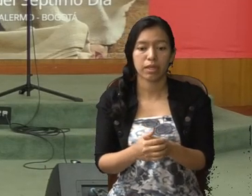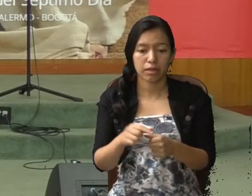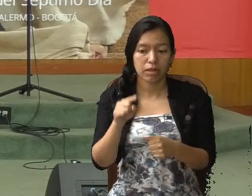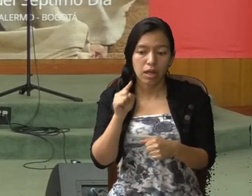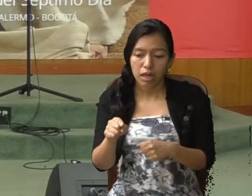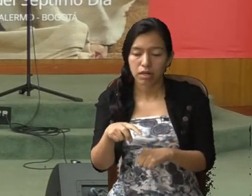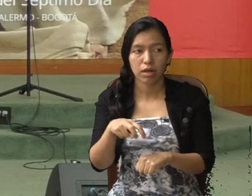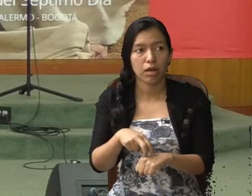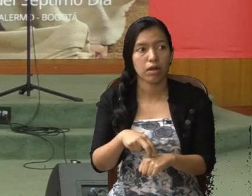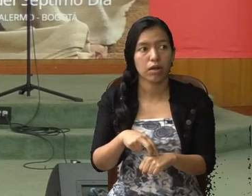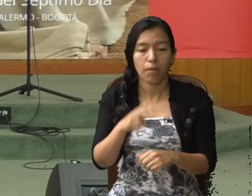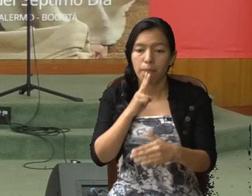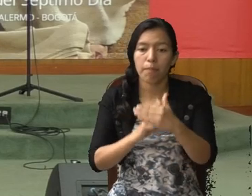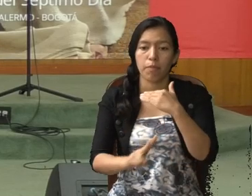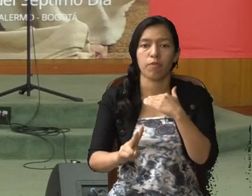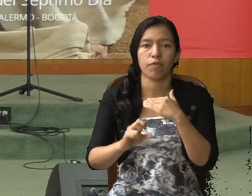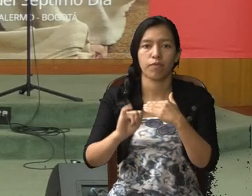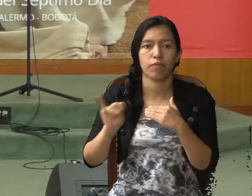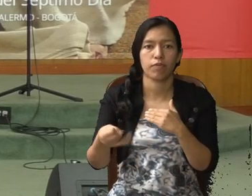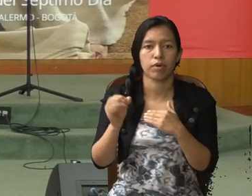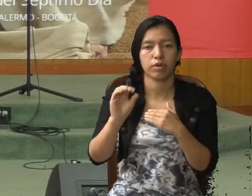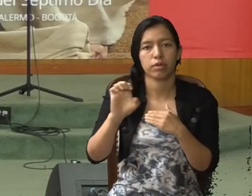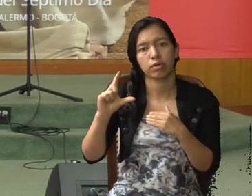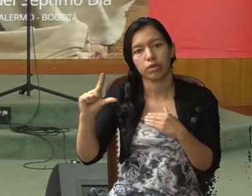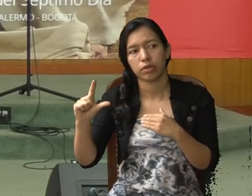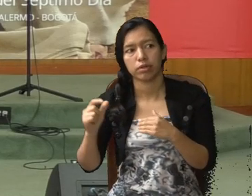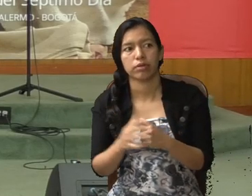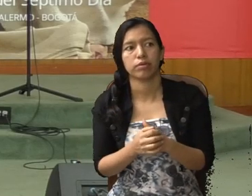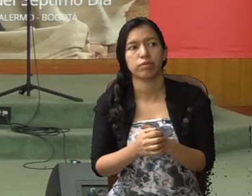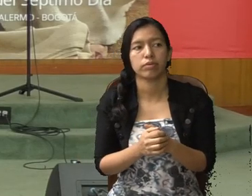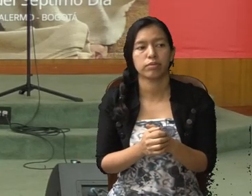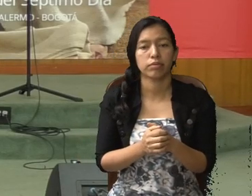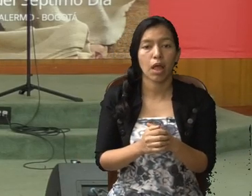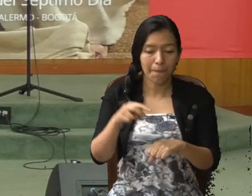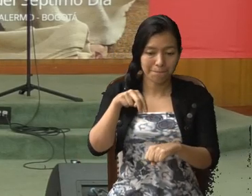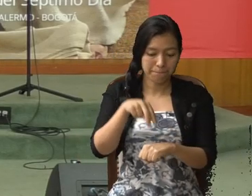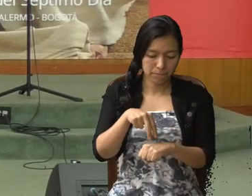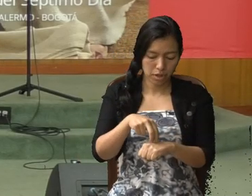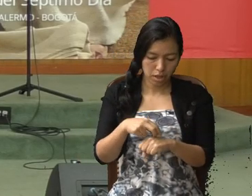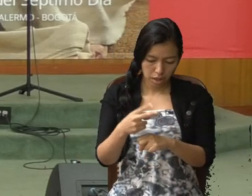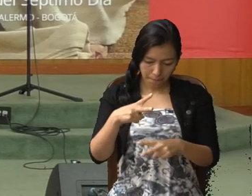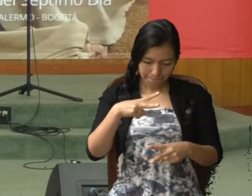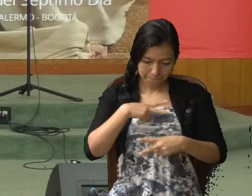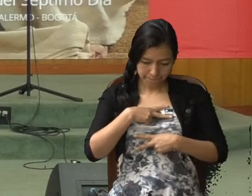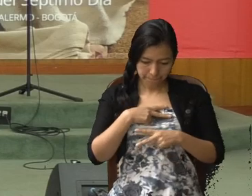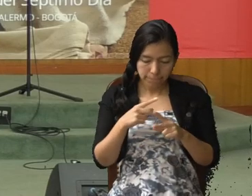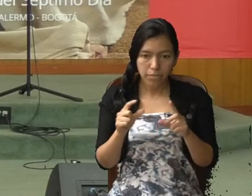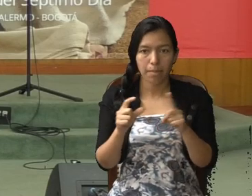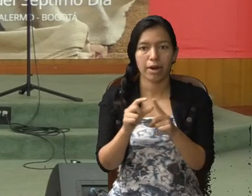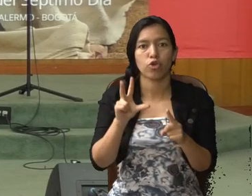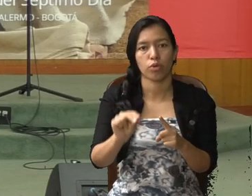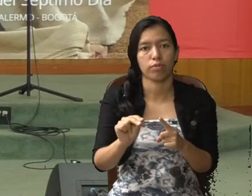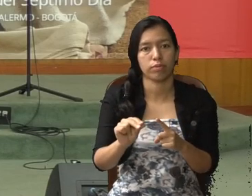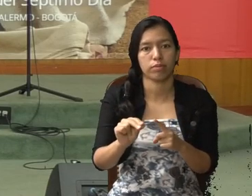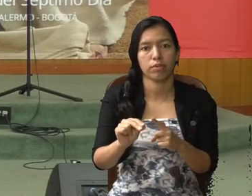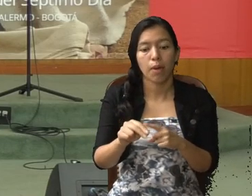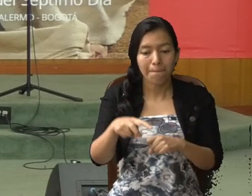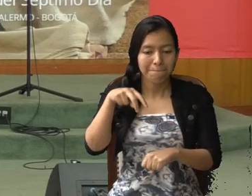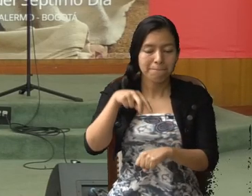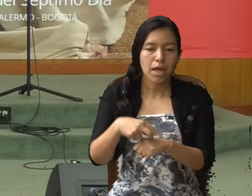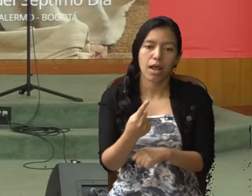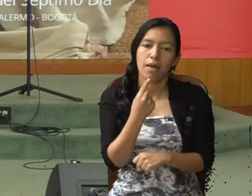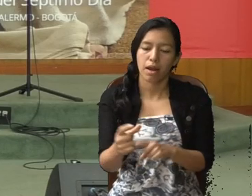Joel. ¿Saben qué hizo Pedro? Pedro no tuvo sus propias palabras. Pedro habló la palabra de Dios